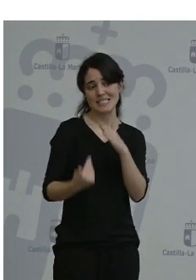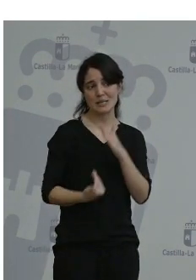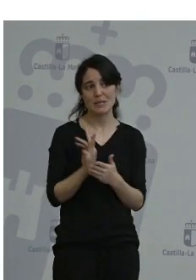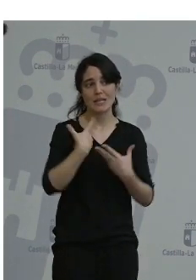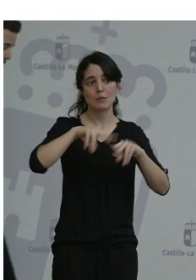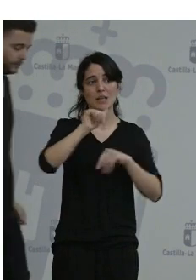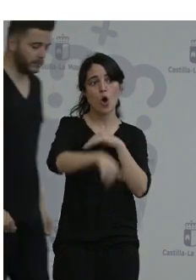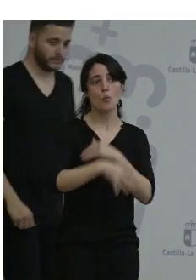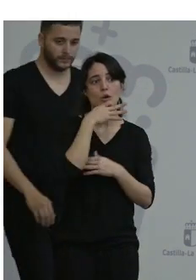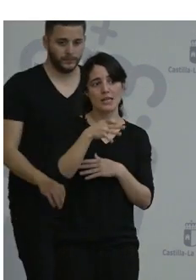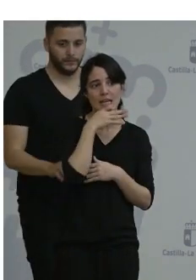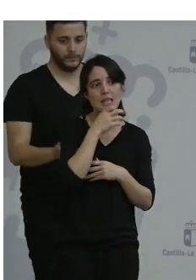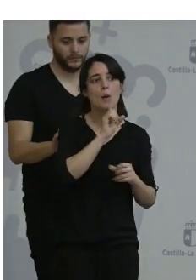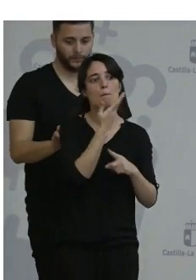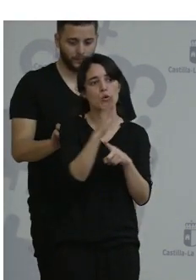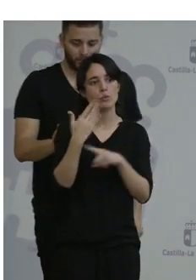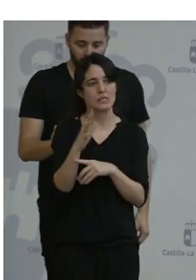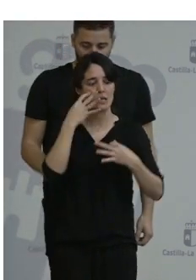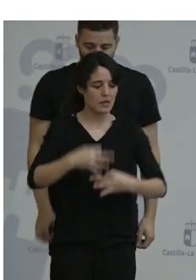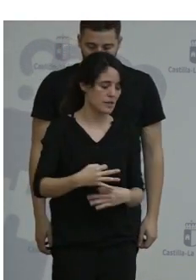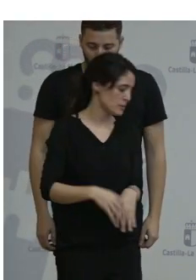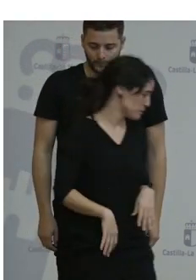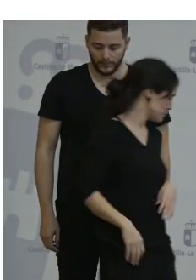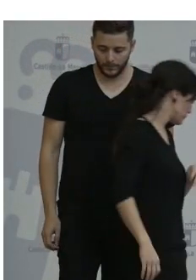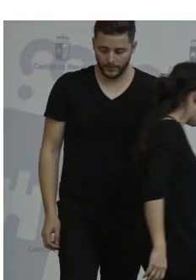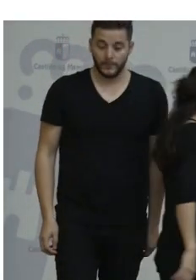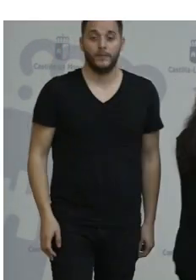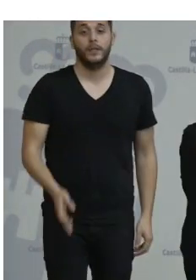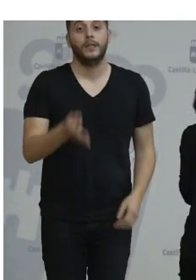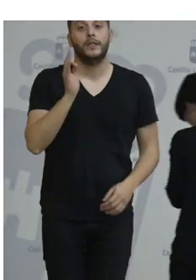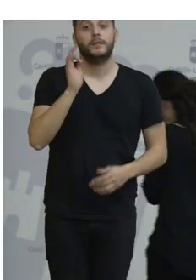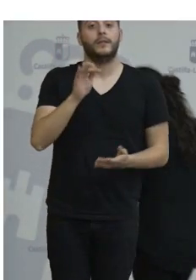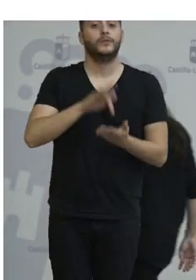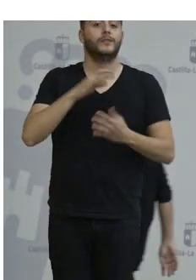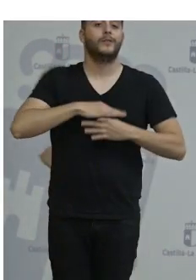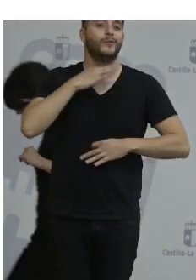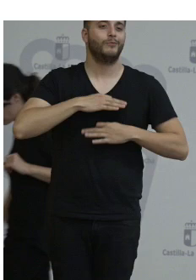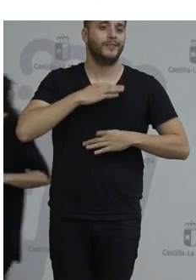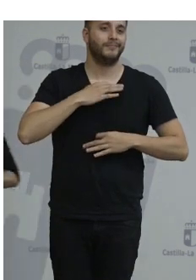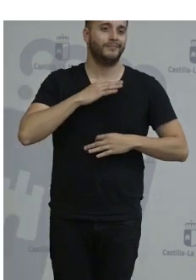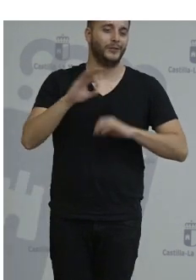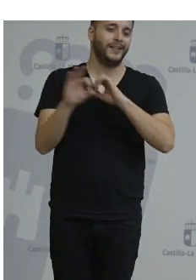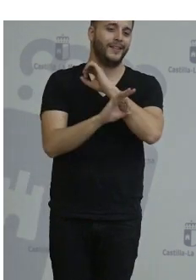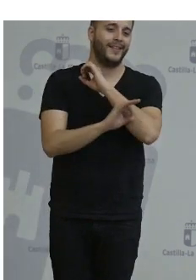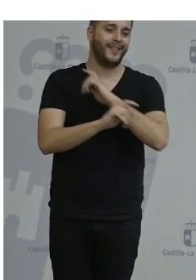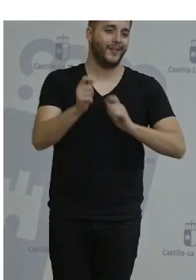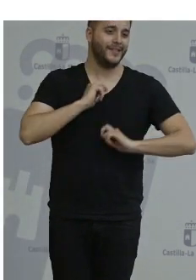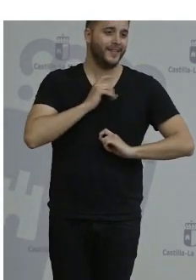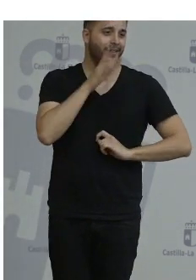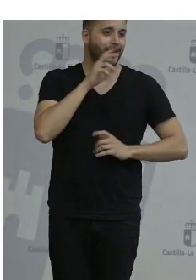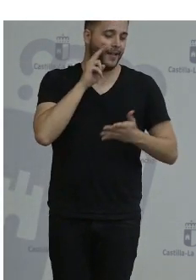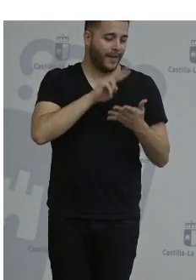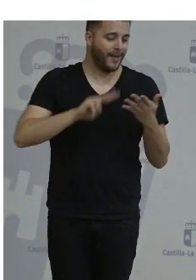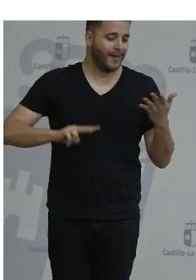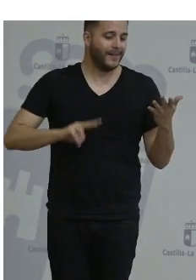esta tarde con una serie de propuestas, aunque bien es cierto que Luis ya nos ha puesto tarea con ese abecedario que nos ha leído